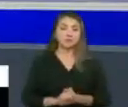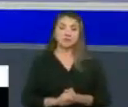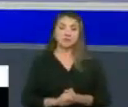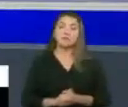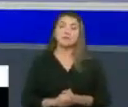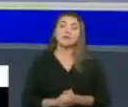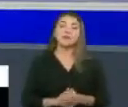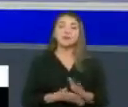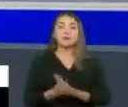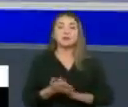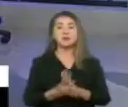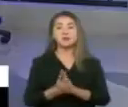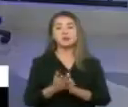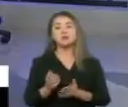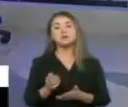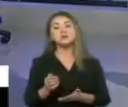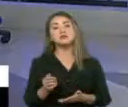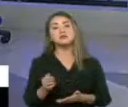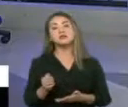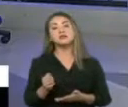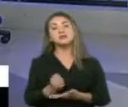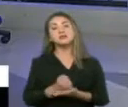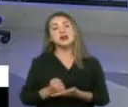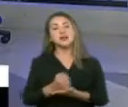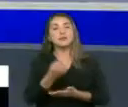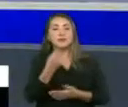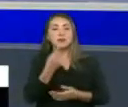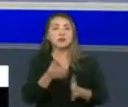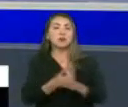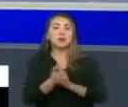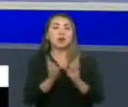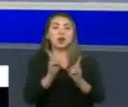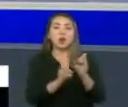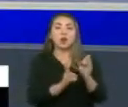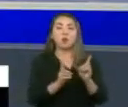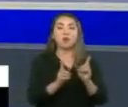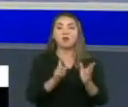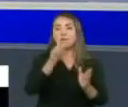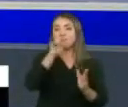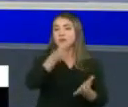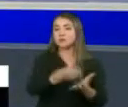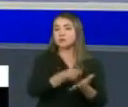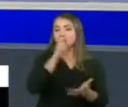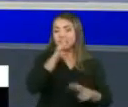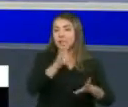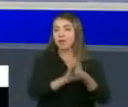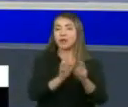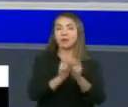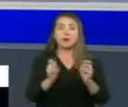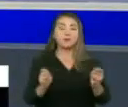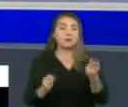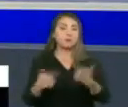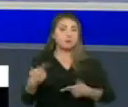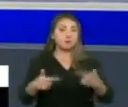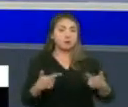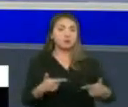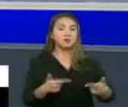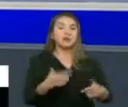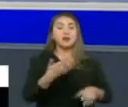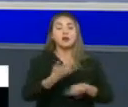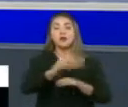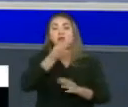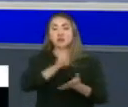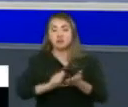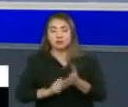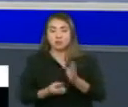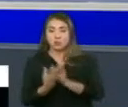en cuanto, por ejemplo, al tratamiento que han tenido algunas de las figuras que aparecen ligadas al financiamiento irregular de las campañas políticas, hay declaraciones de